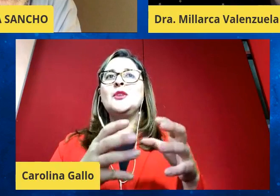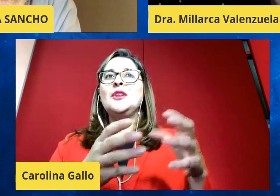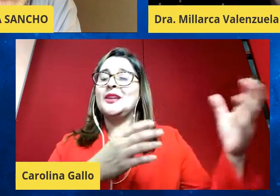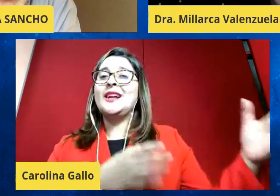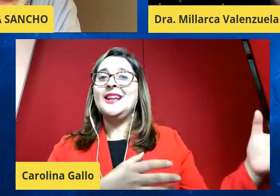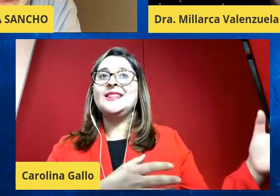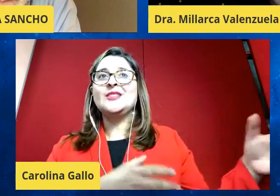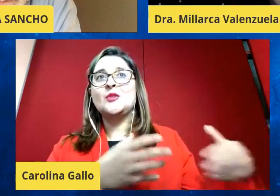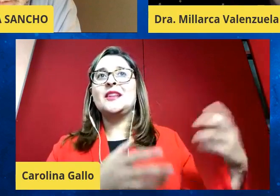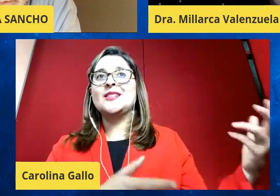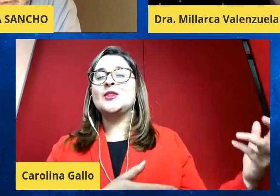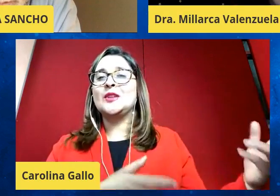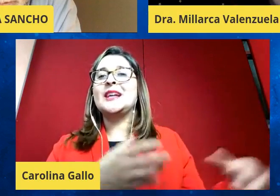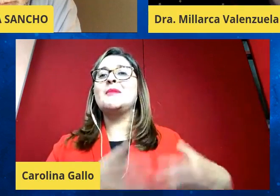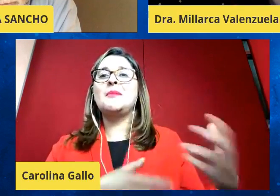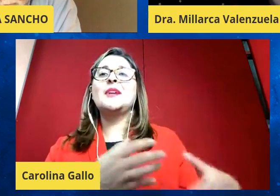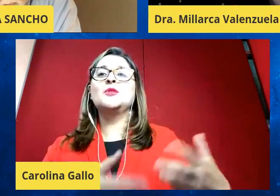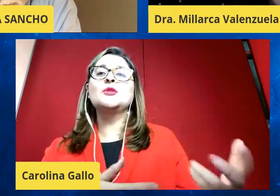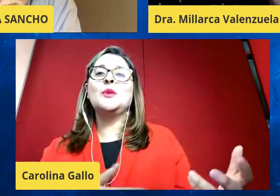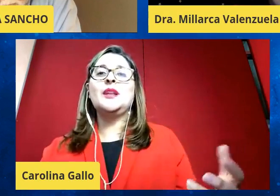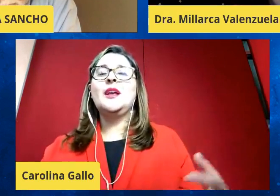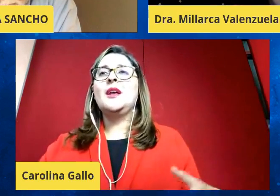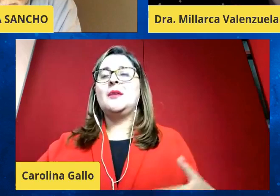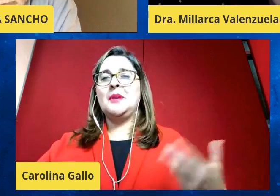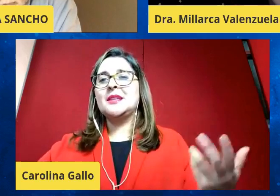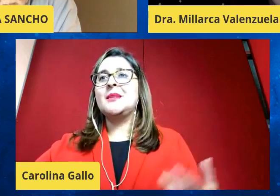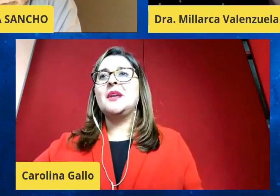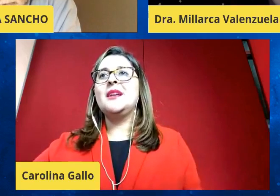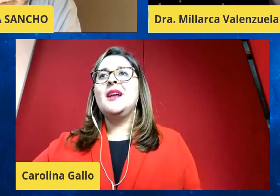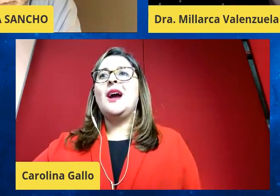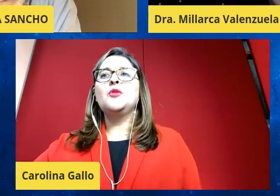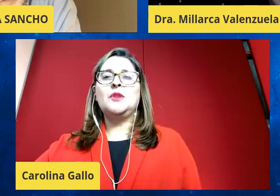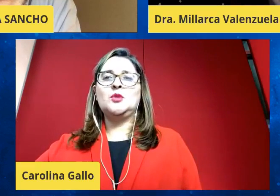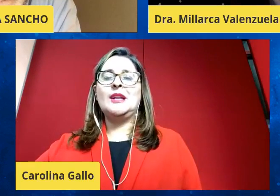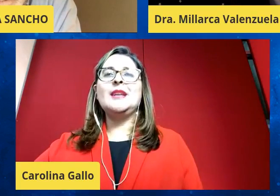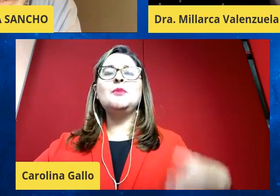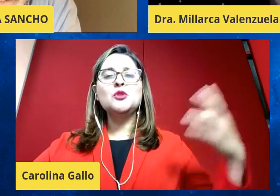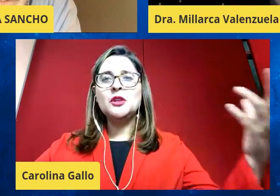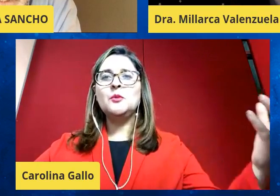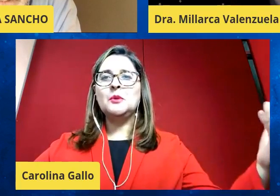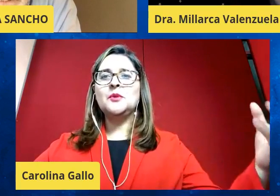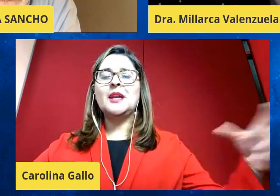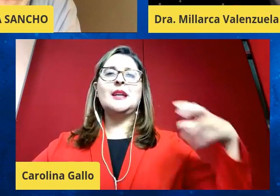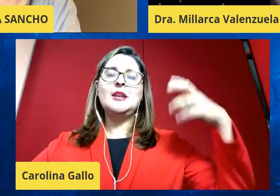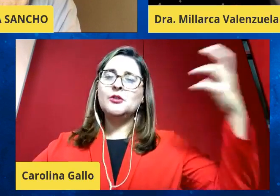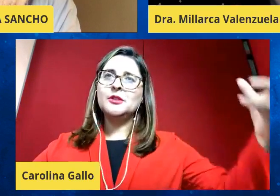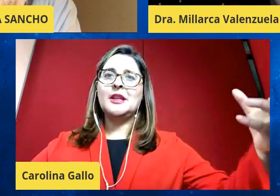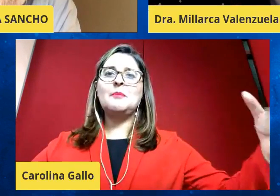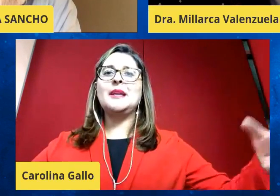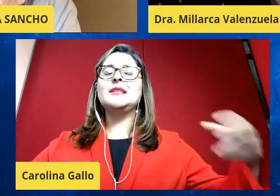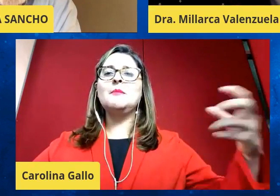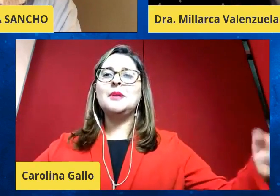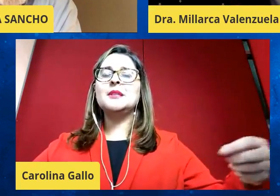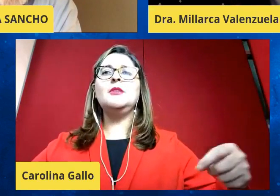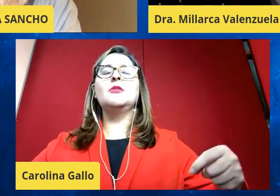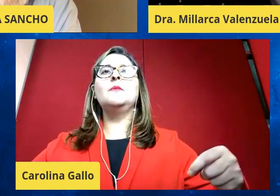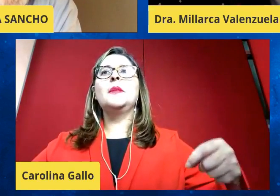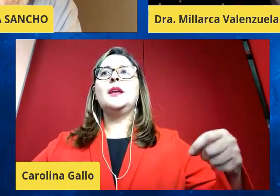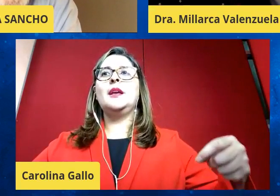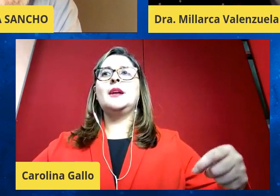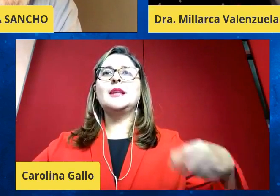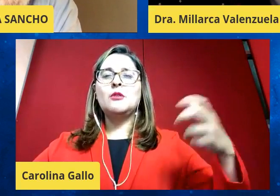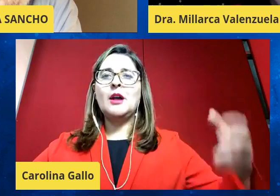los meteoritos que caen sobre el desierto de Atacama para construir piezas también audiovisuales. Y por eso quiero preguntarles, el norte del país siempre ha